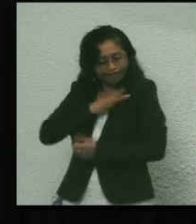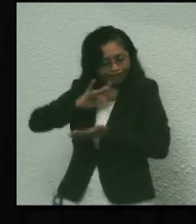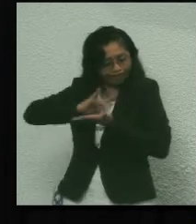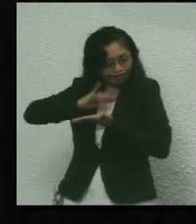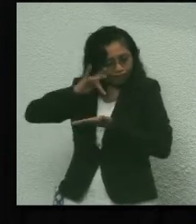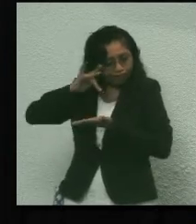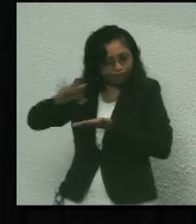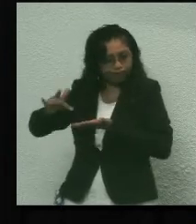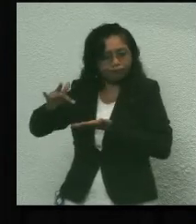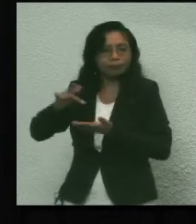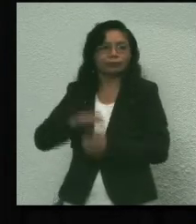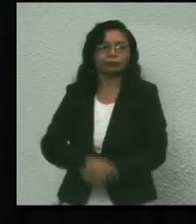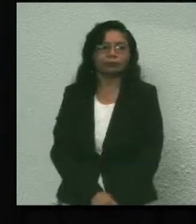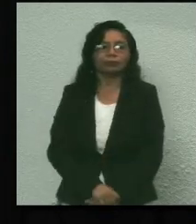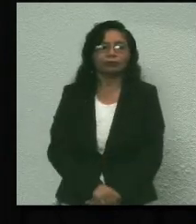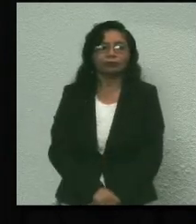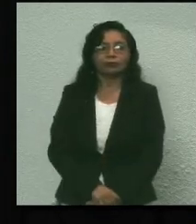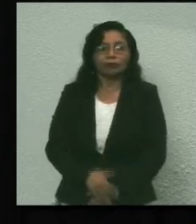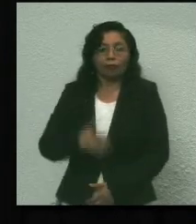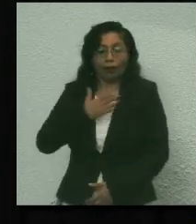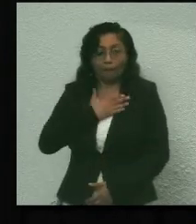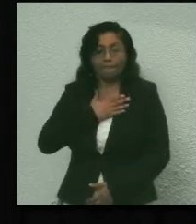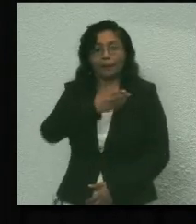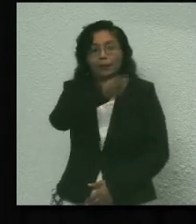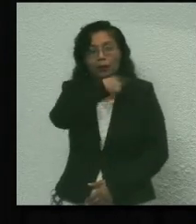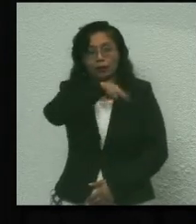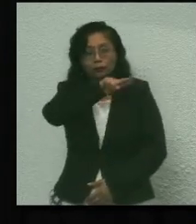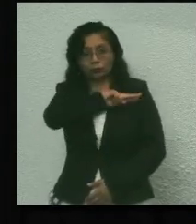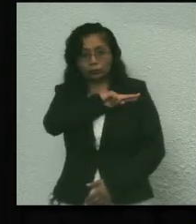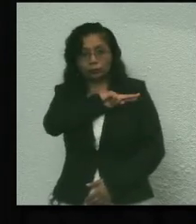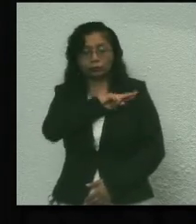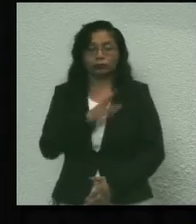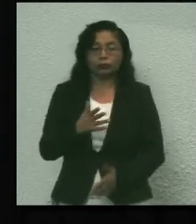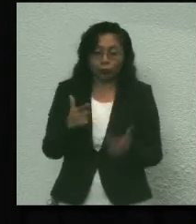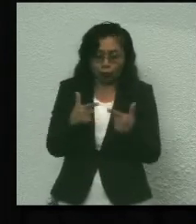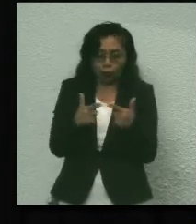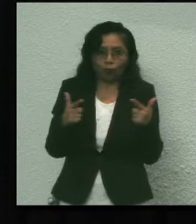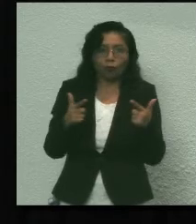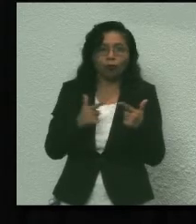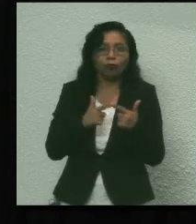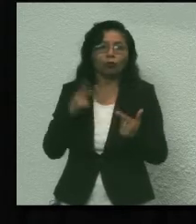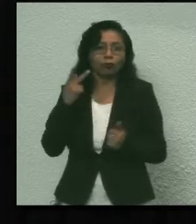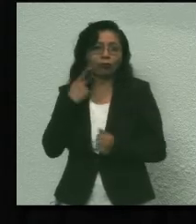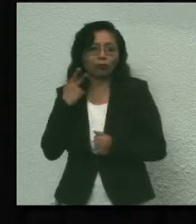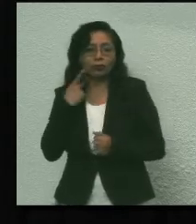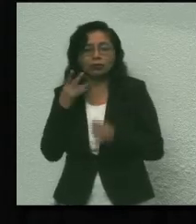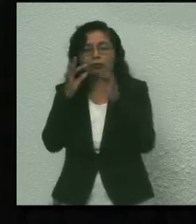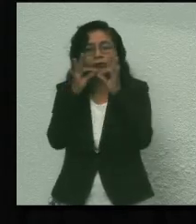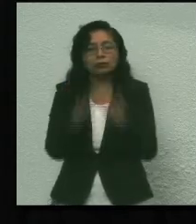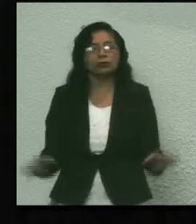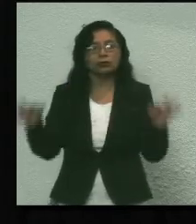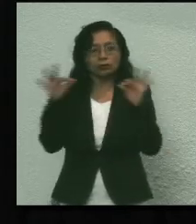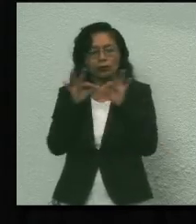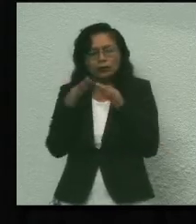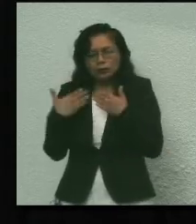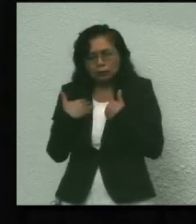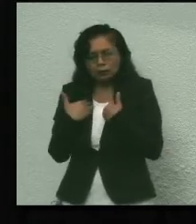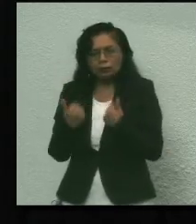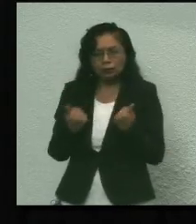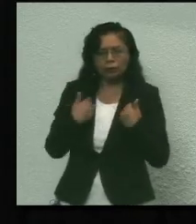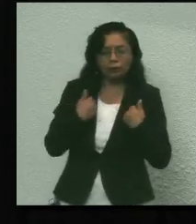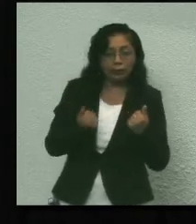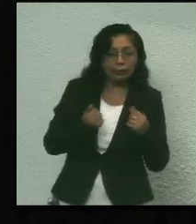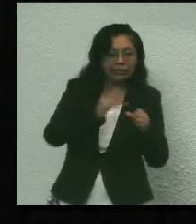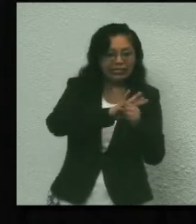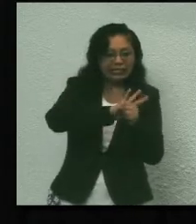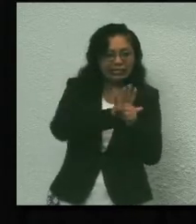agradecimiento. Para nosotros, como Poder Legislativo, es importante entender que la